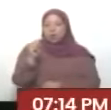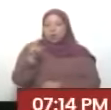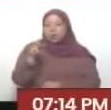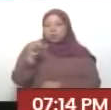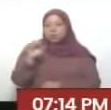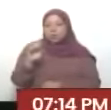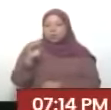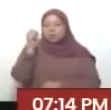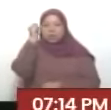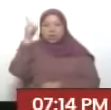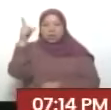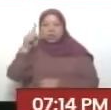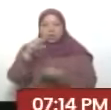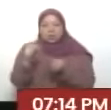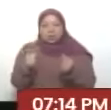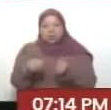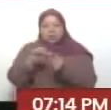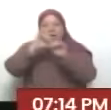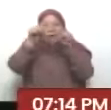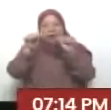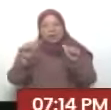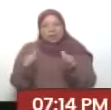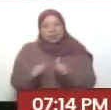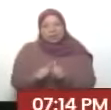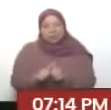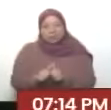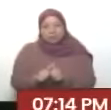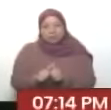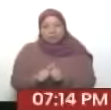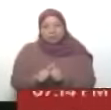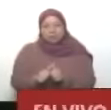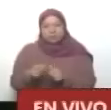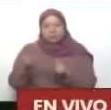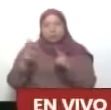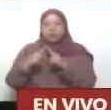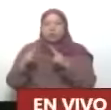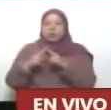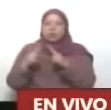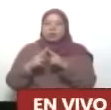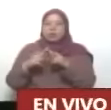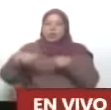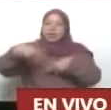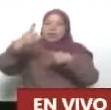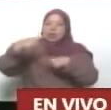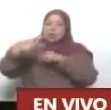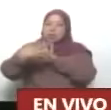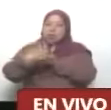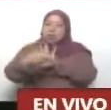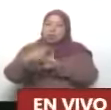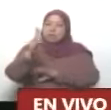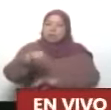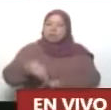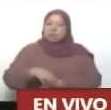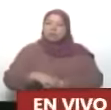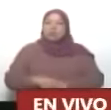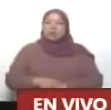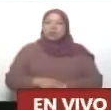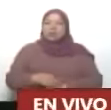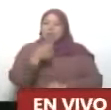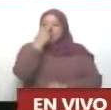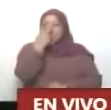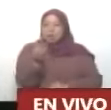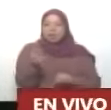un genio con la plastilina, con las manos. Yo lo conocí porque es viral en las redes. Y lo